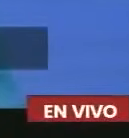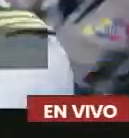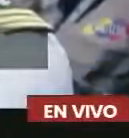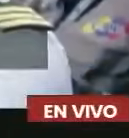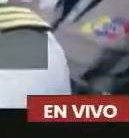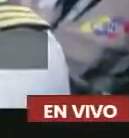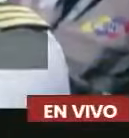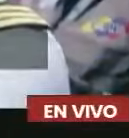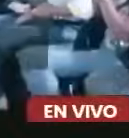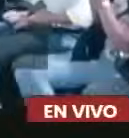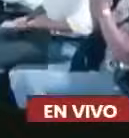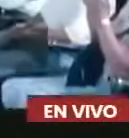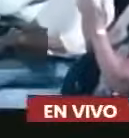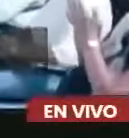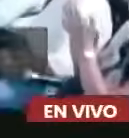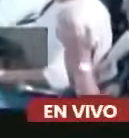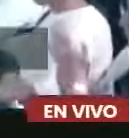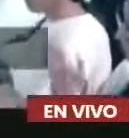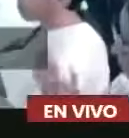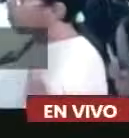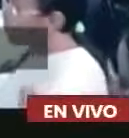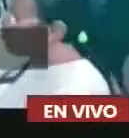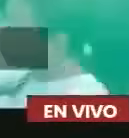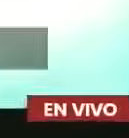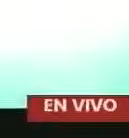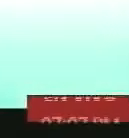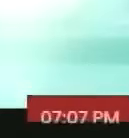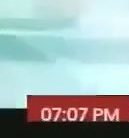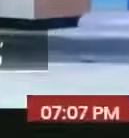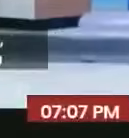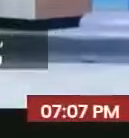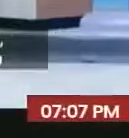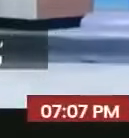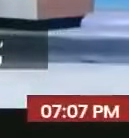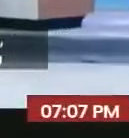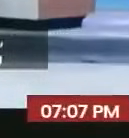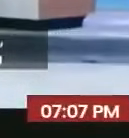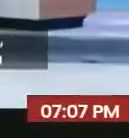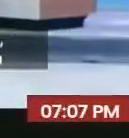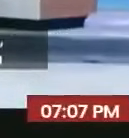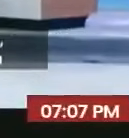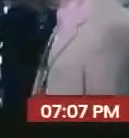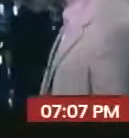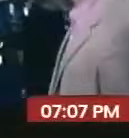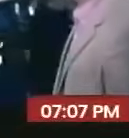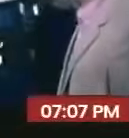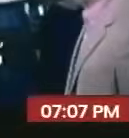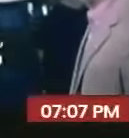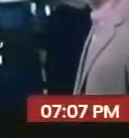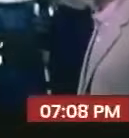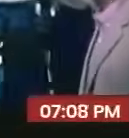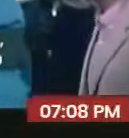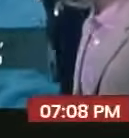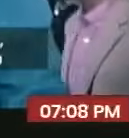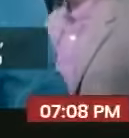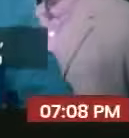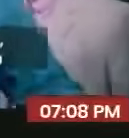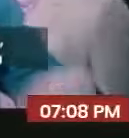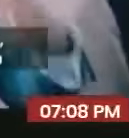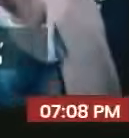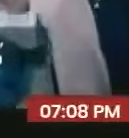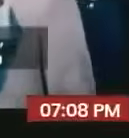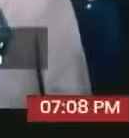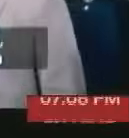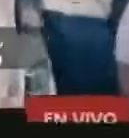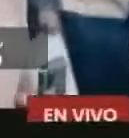este genocidio, que se castigue con la justicia a los genocidas. Les pido ayuda para que me permitan, como presidente, como